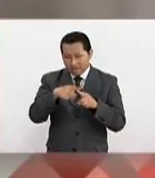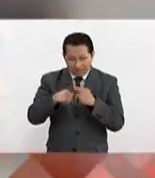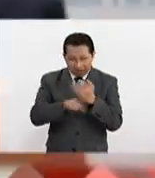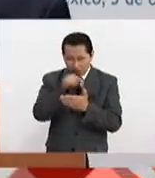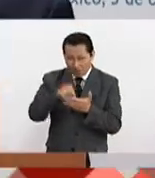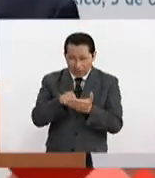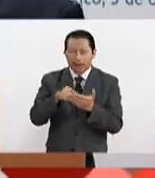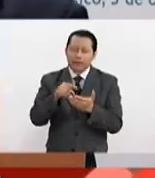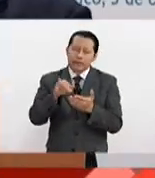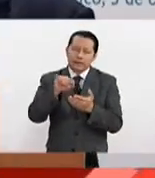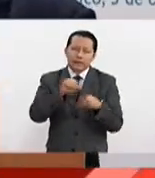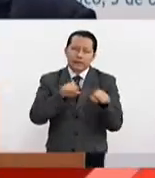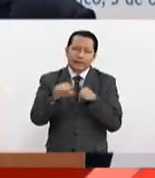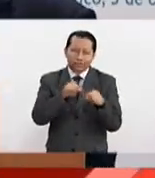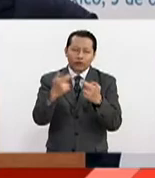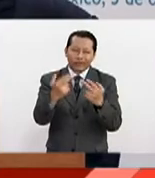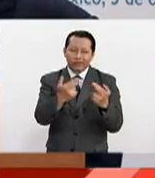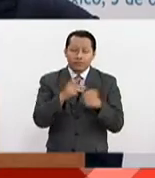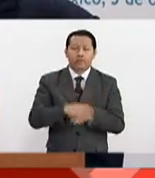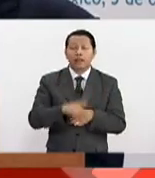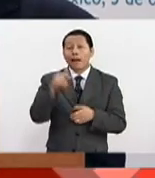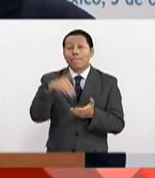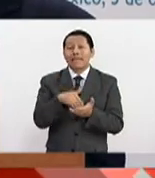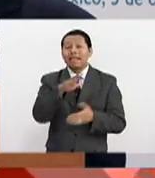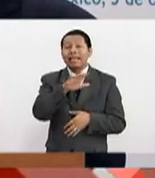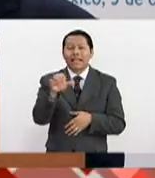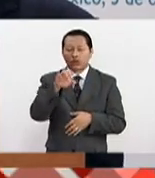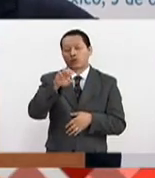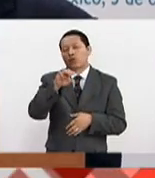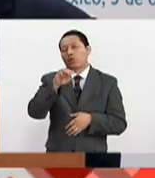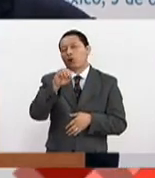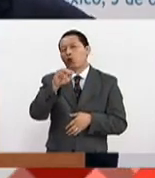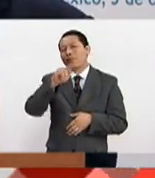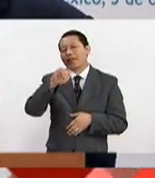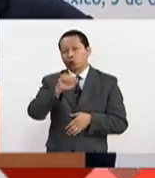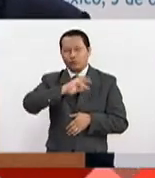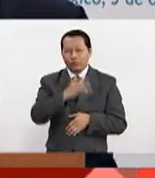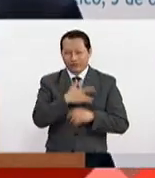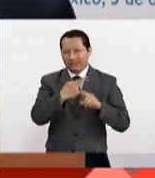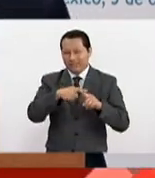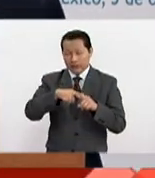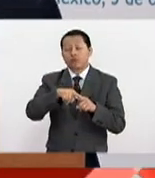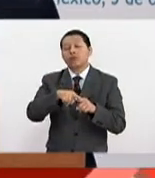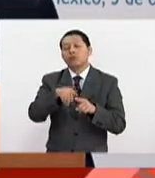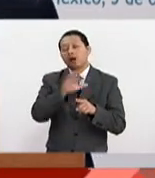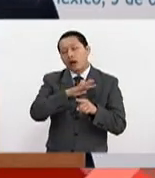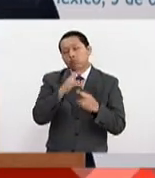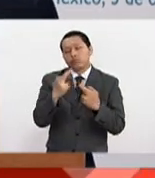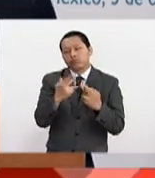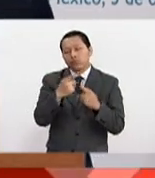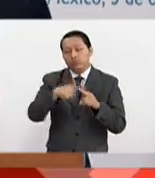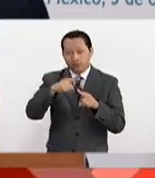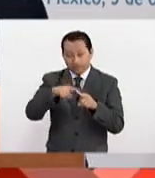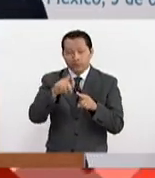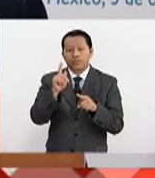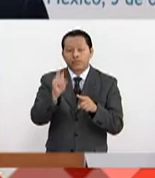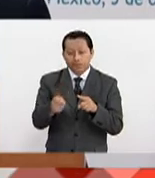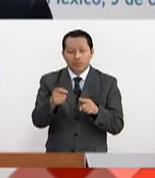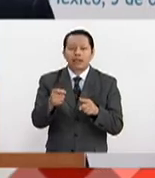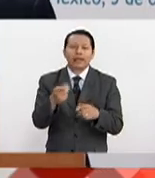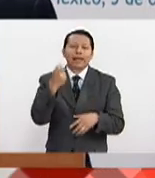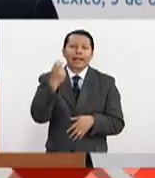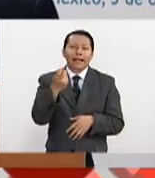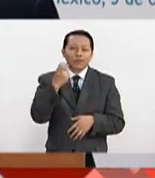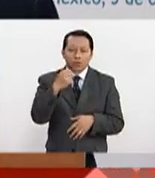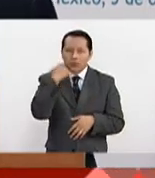sismos. 1,500 monumentos resultaron dañados en distintas formas, en distintas magnitudes, los cuales